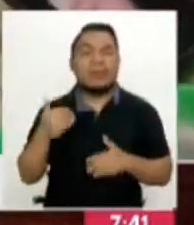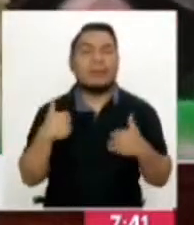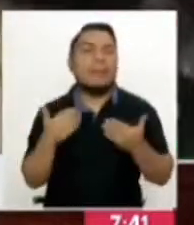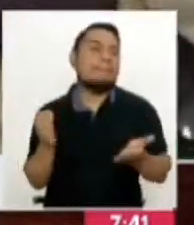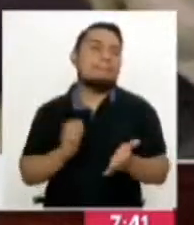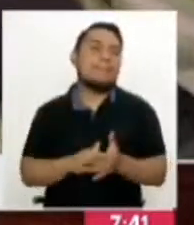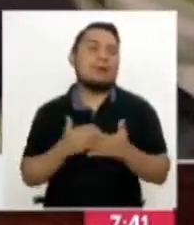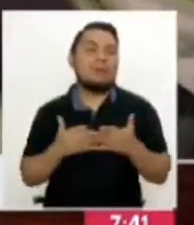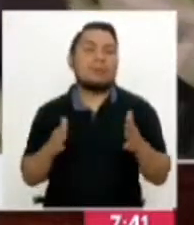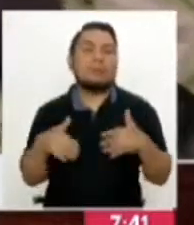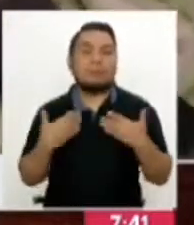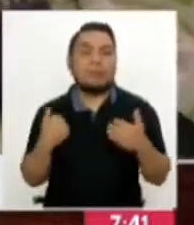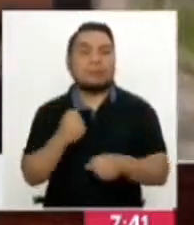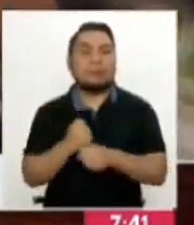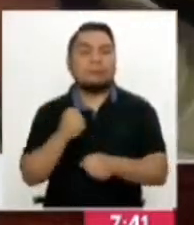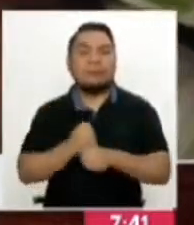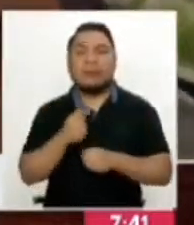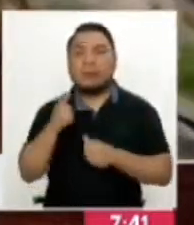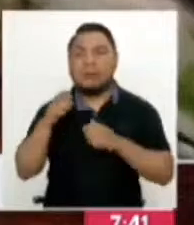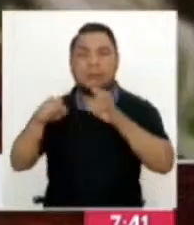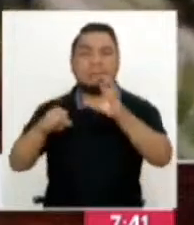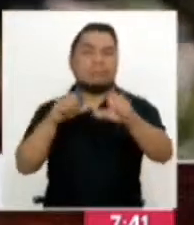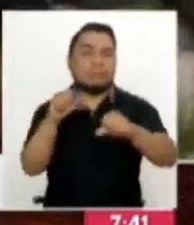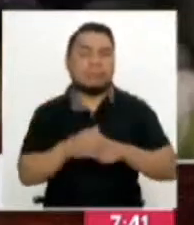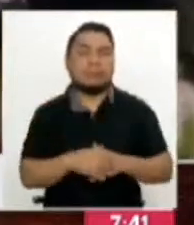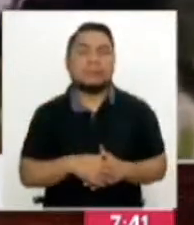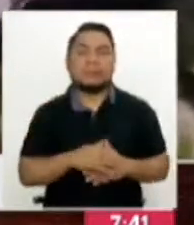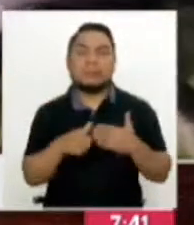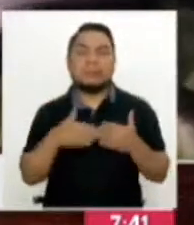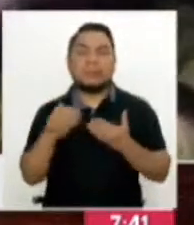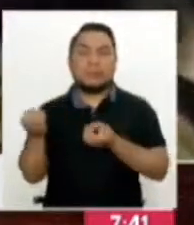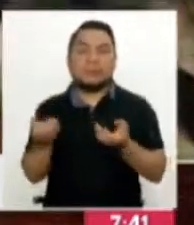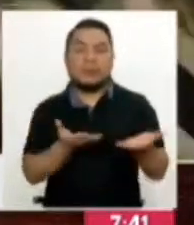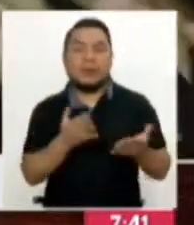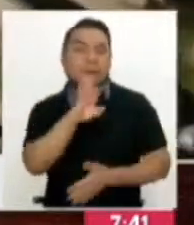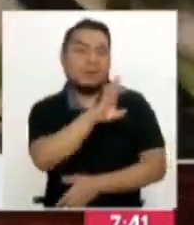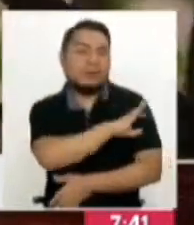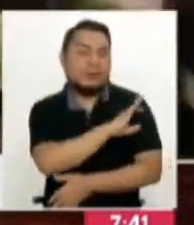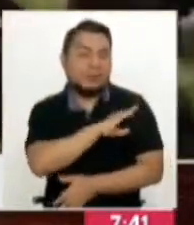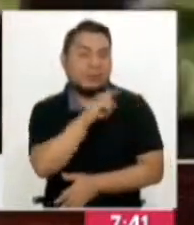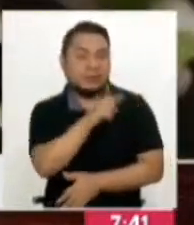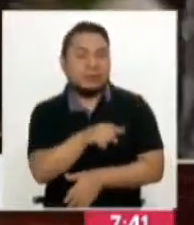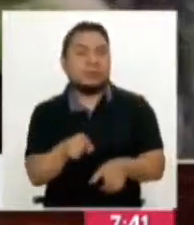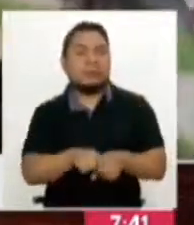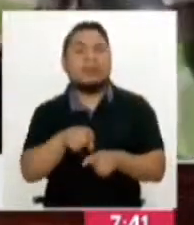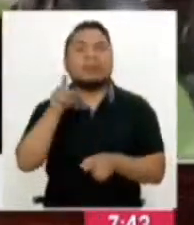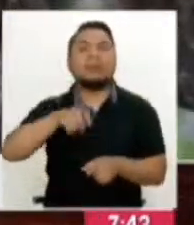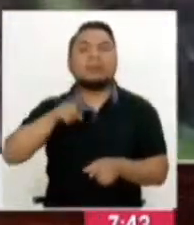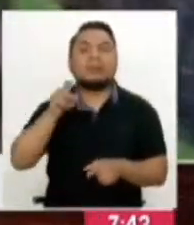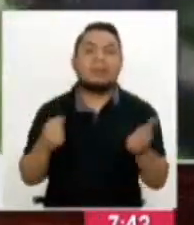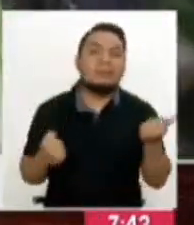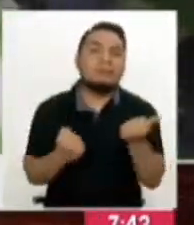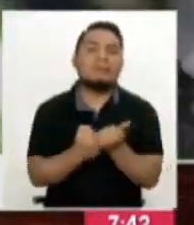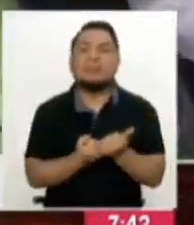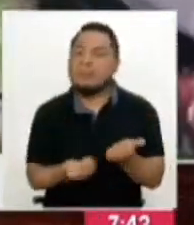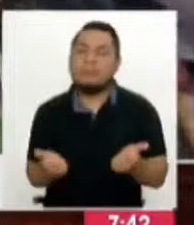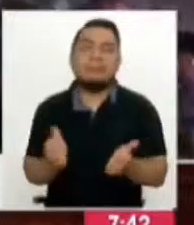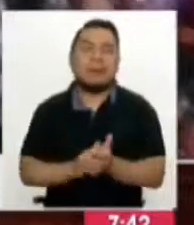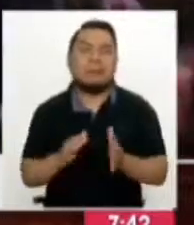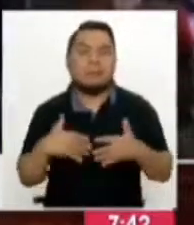recursos para hacer los operativos, así como también dotarle de recursos a las fiscalías contra el crimen organizado, las fiscalías